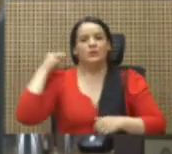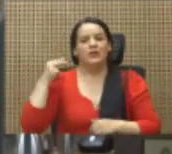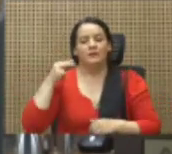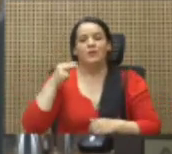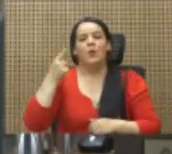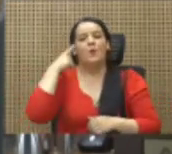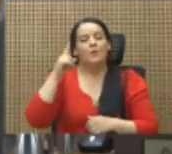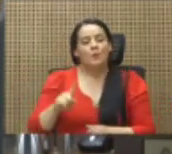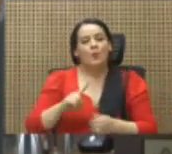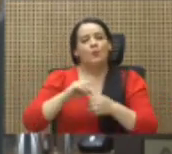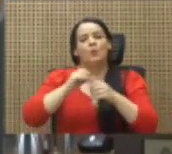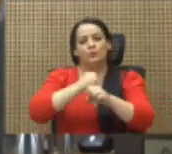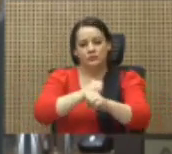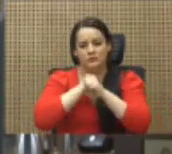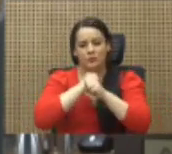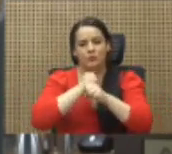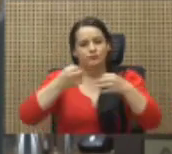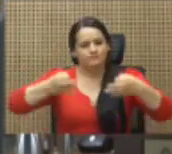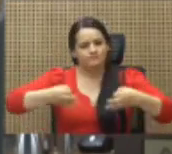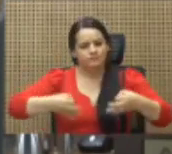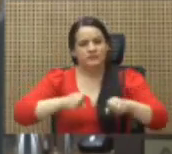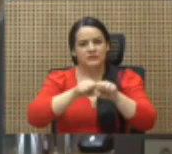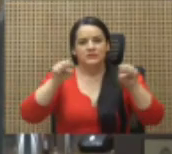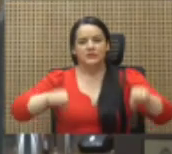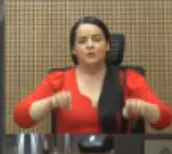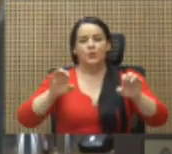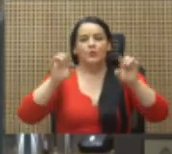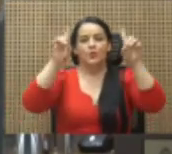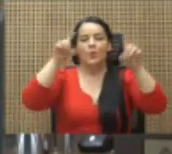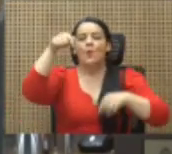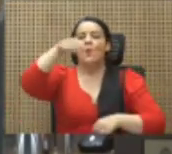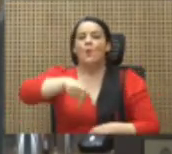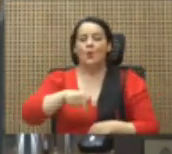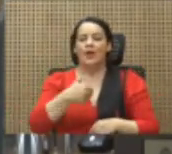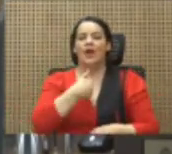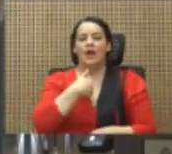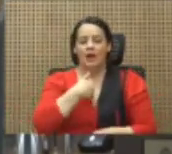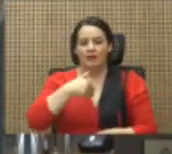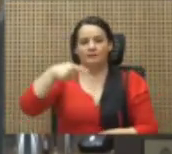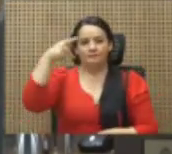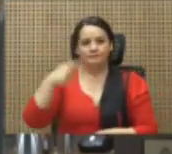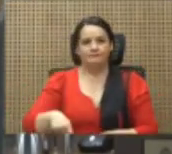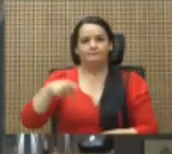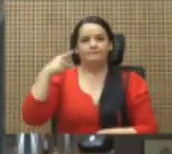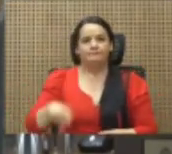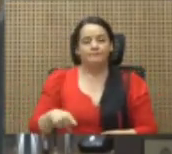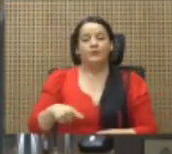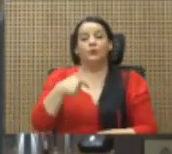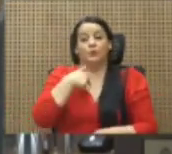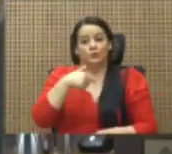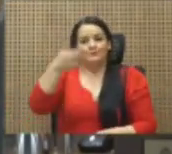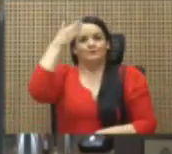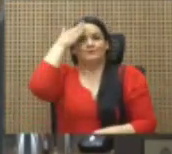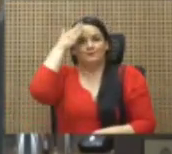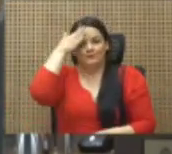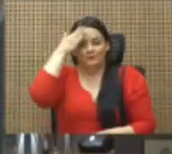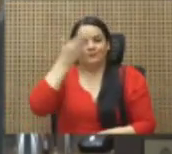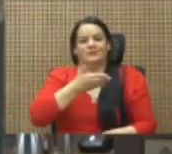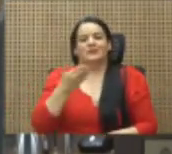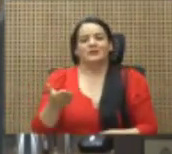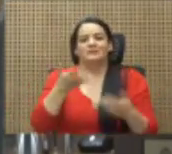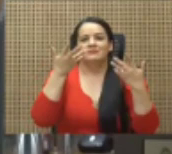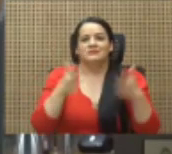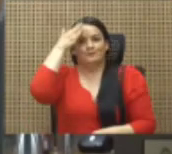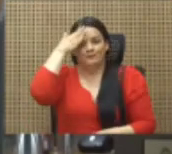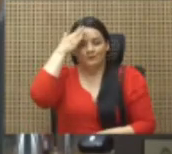por un sólido sistema educativo que hoy está en grave peligro. Estoy convencida que ya se